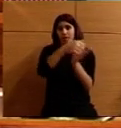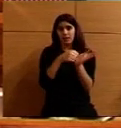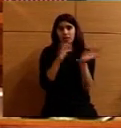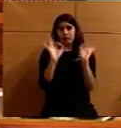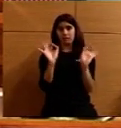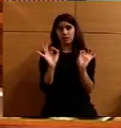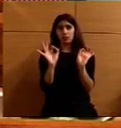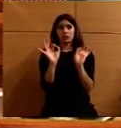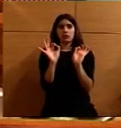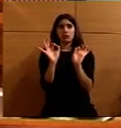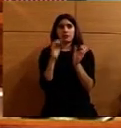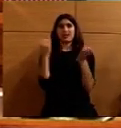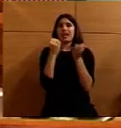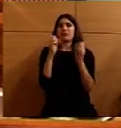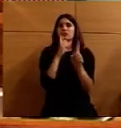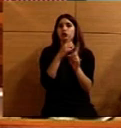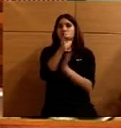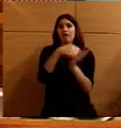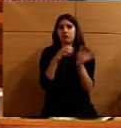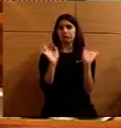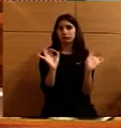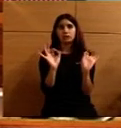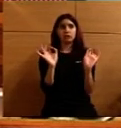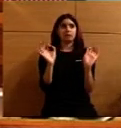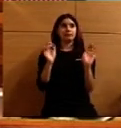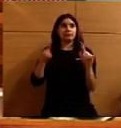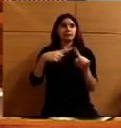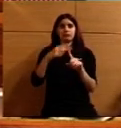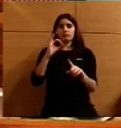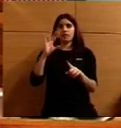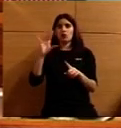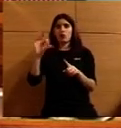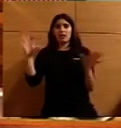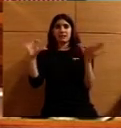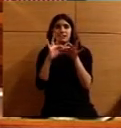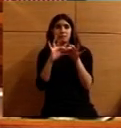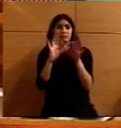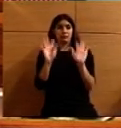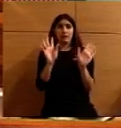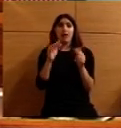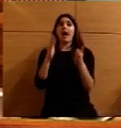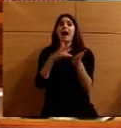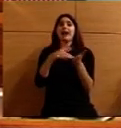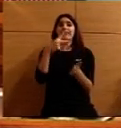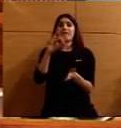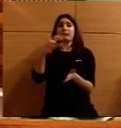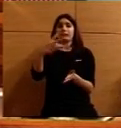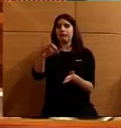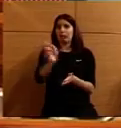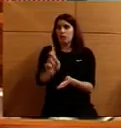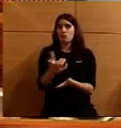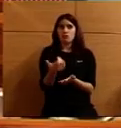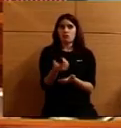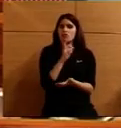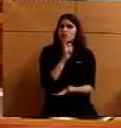no s'invertissin en accions contra el despoblament i no estan alineats en l'ODS, no anem cap a l'agenda 2030. I això és